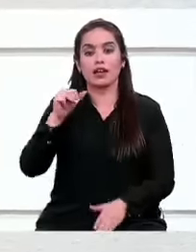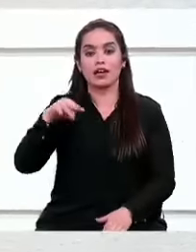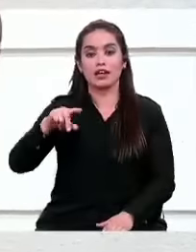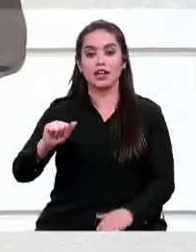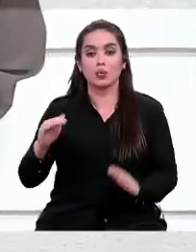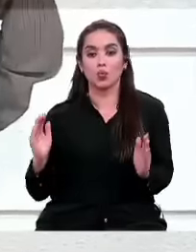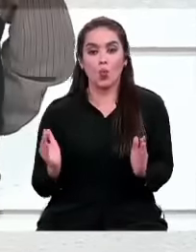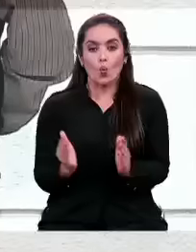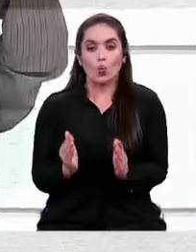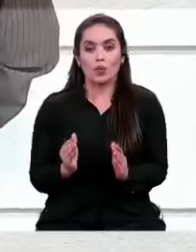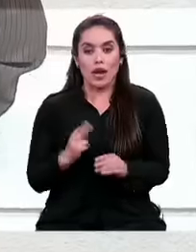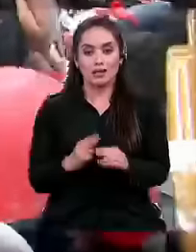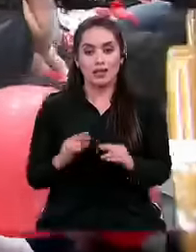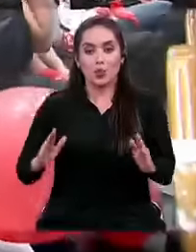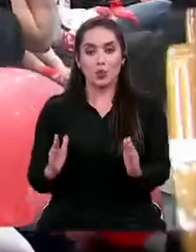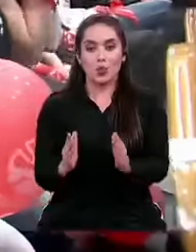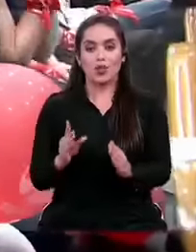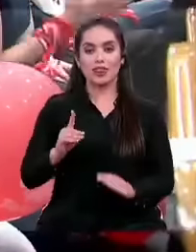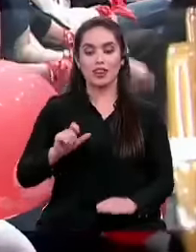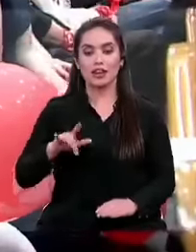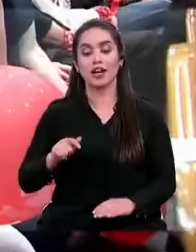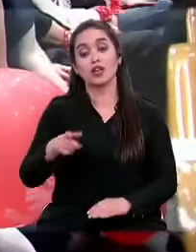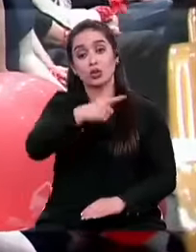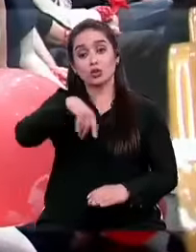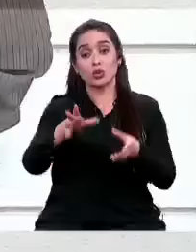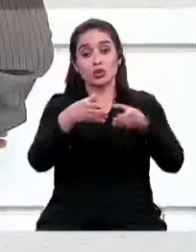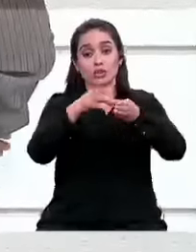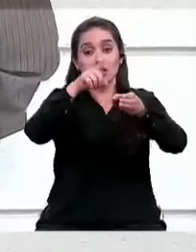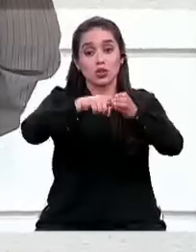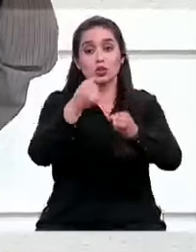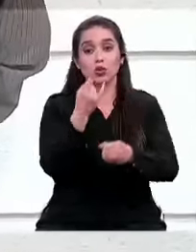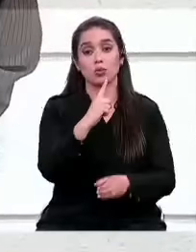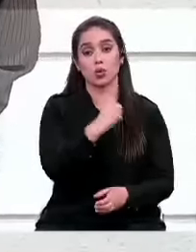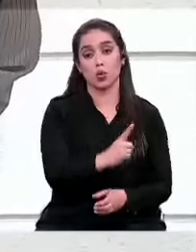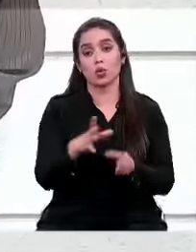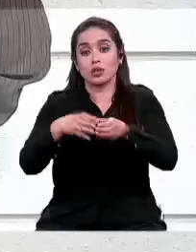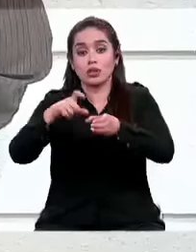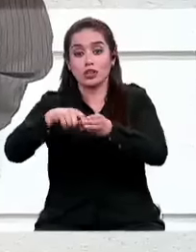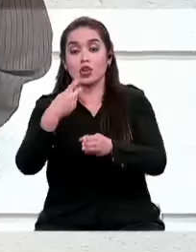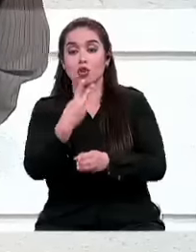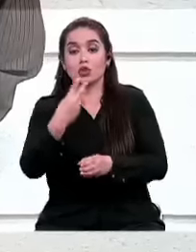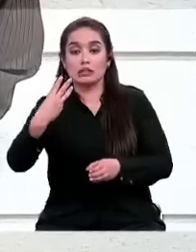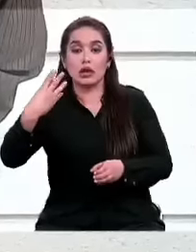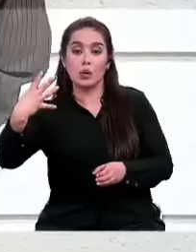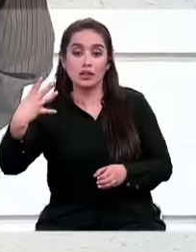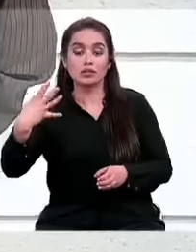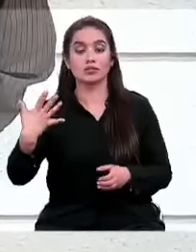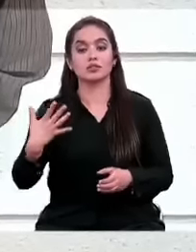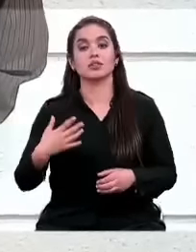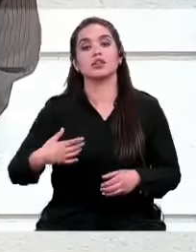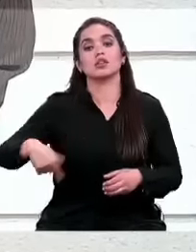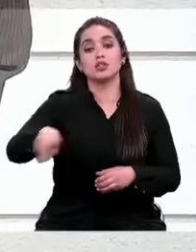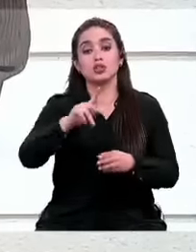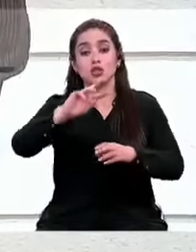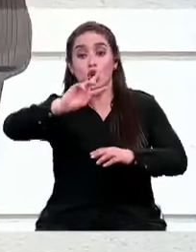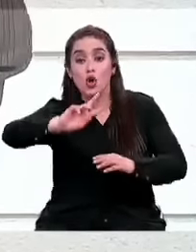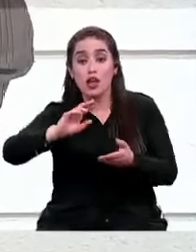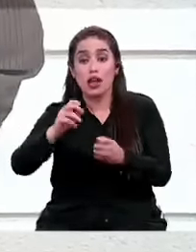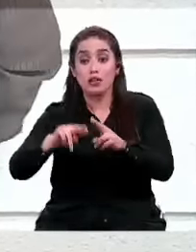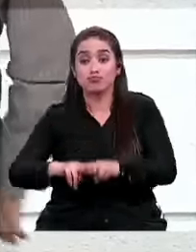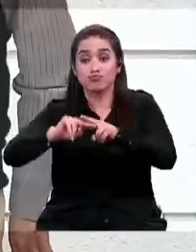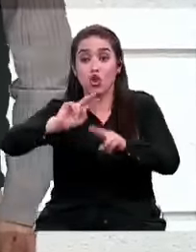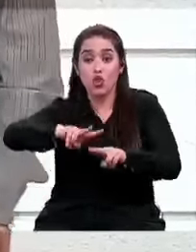Don Francis, estamos muy contentos porque este año el sindicato número uno, número dos, número tres, número cuatro, hemos doblado las cifras.